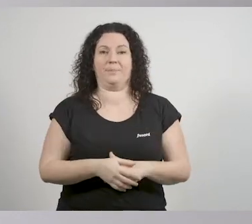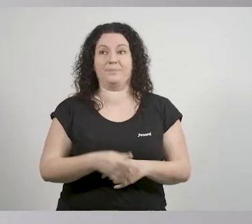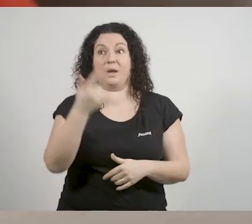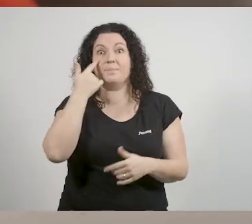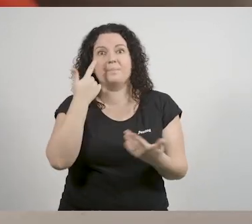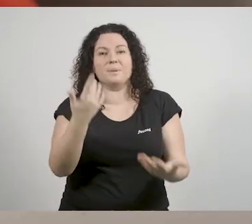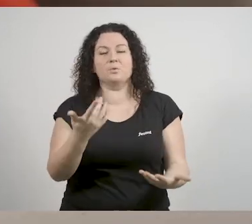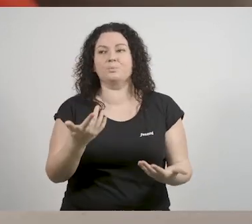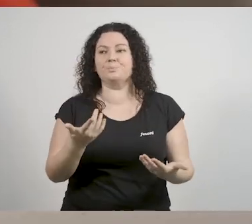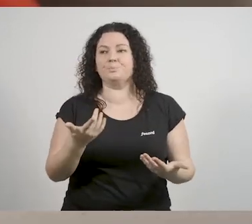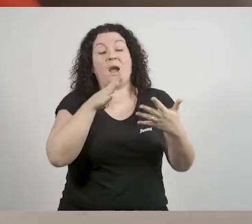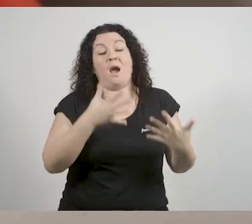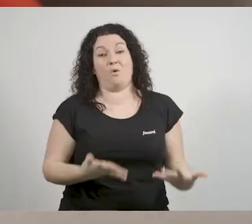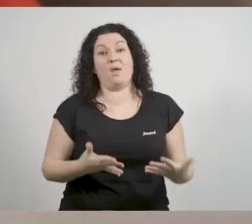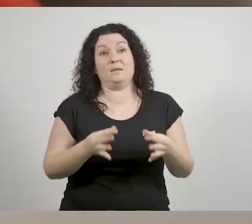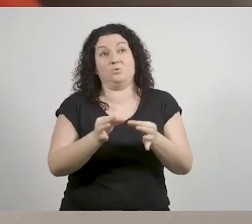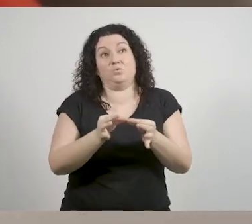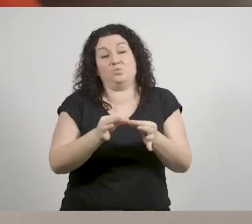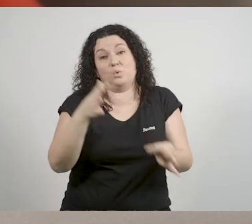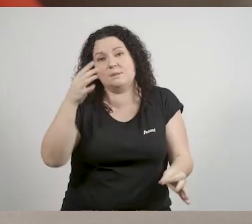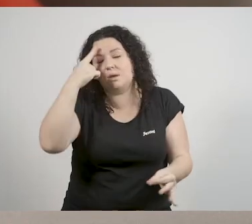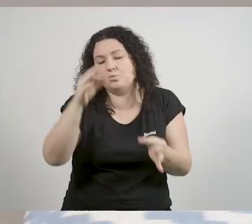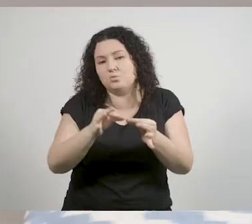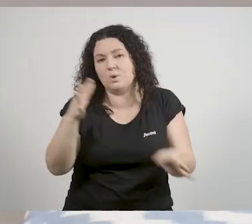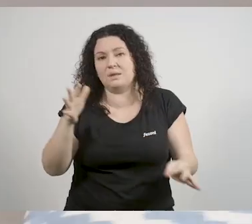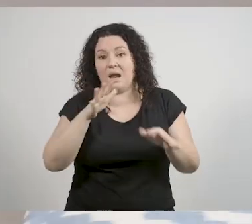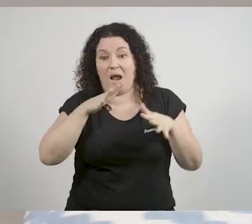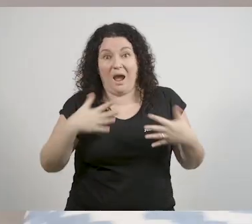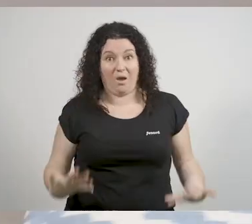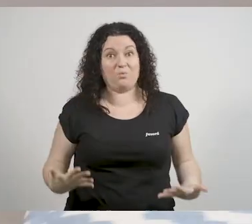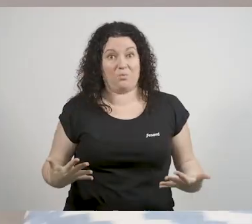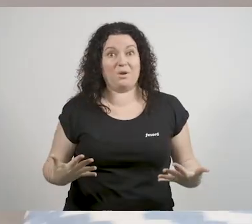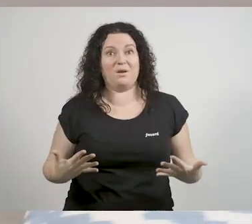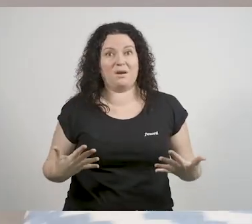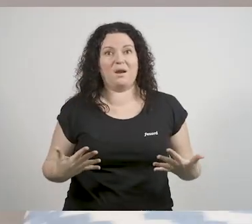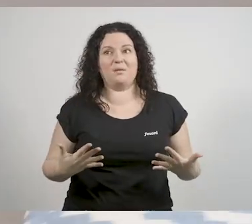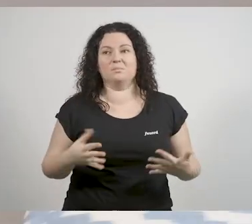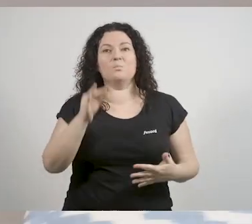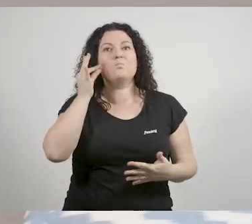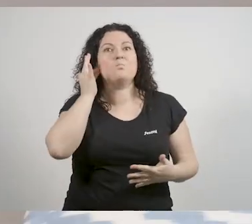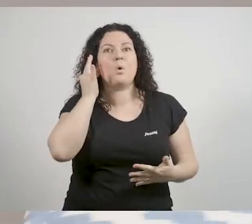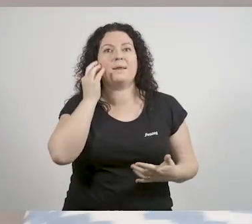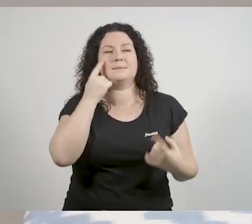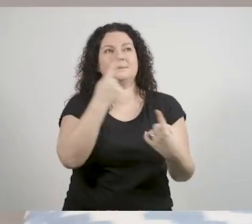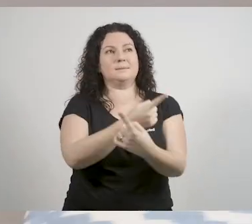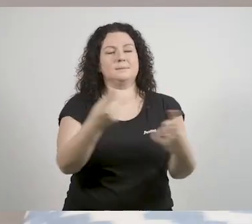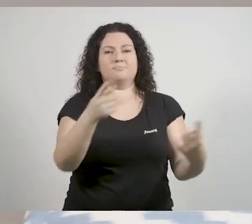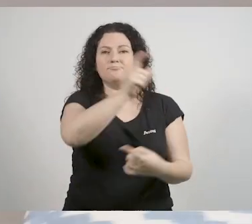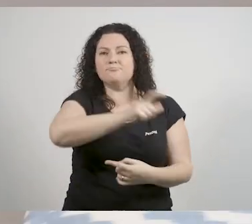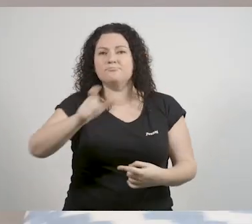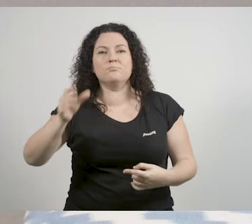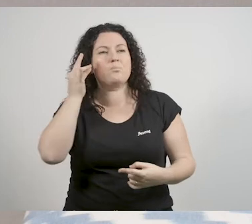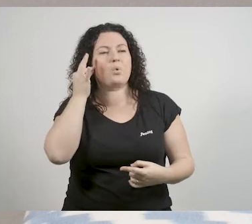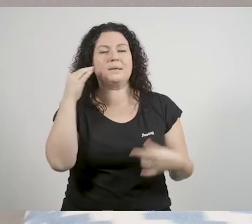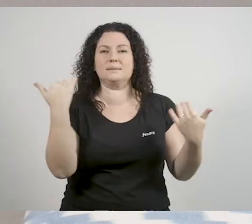mucho. Afortunadamente creo que hoy en día la mujer está demostrando la validez que tiene, se la está